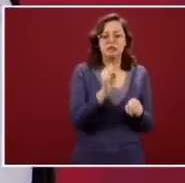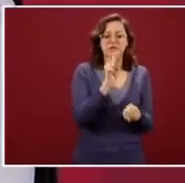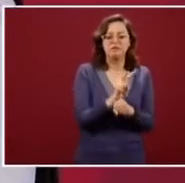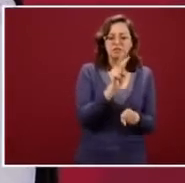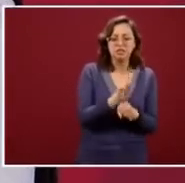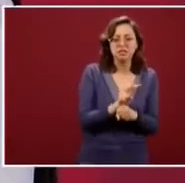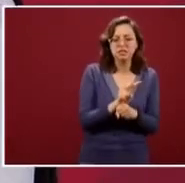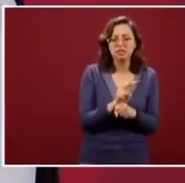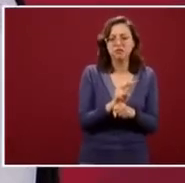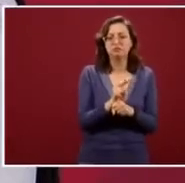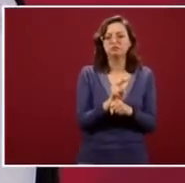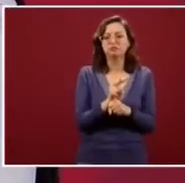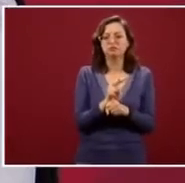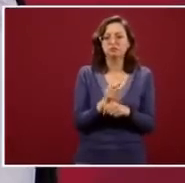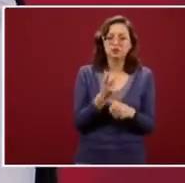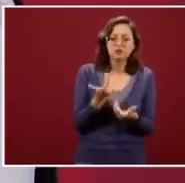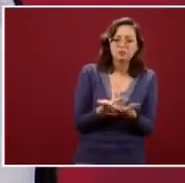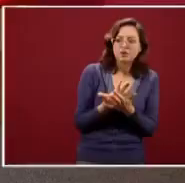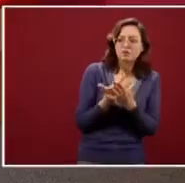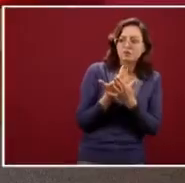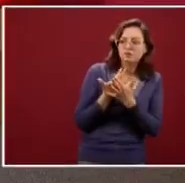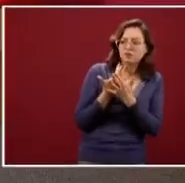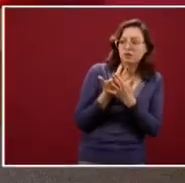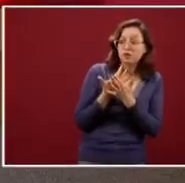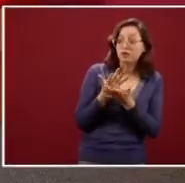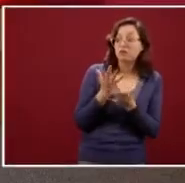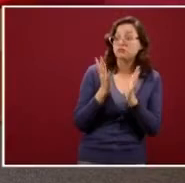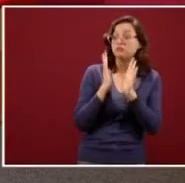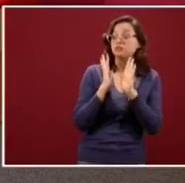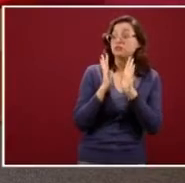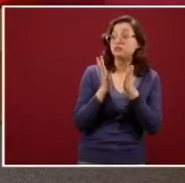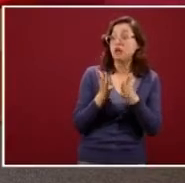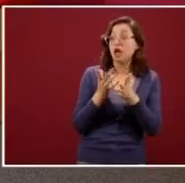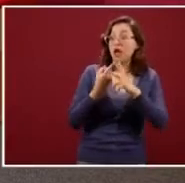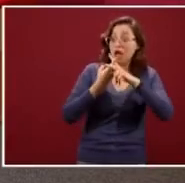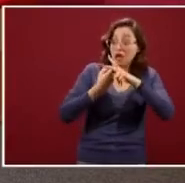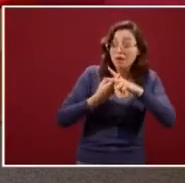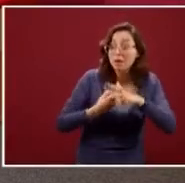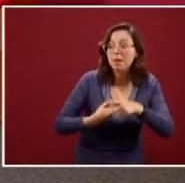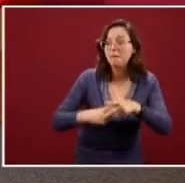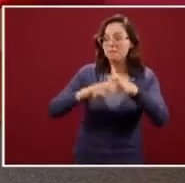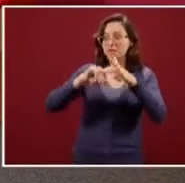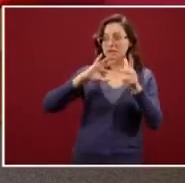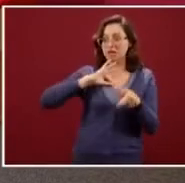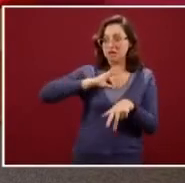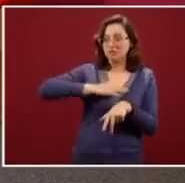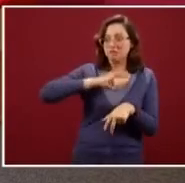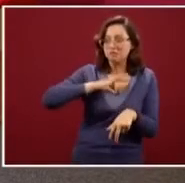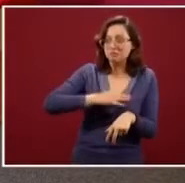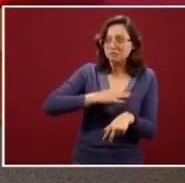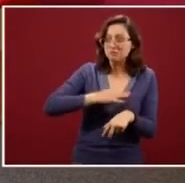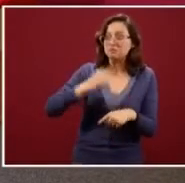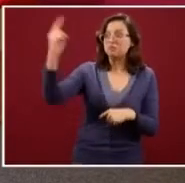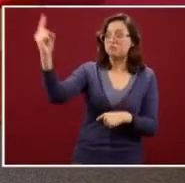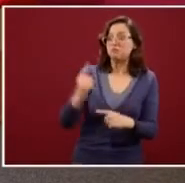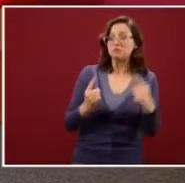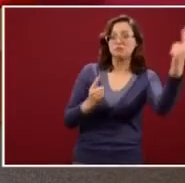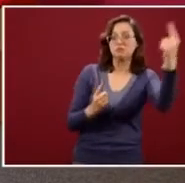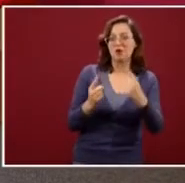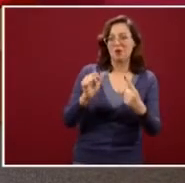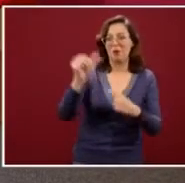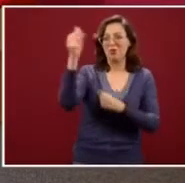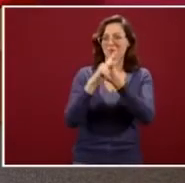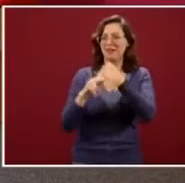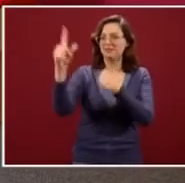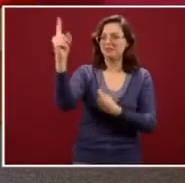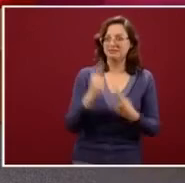identificar el día que eso ocurriera y dar un seguimiento puntual a los casos importados.